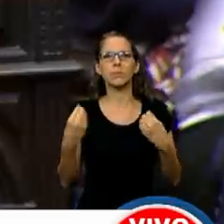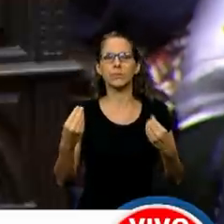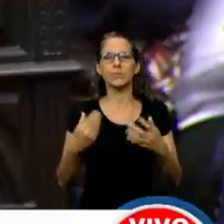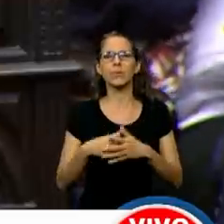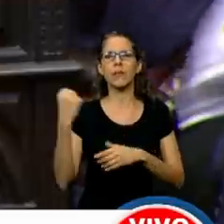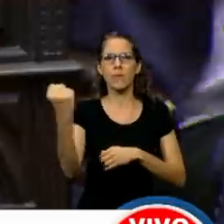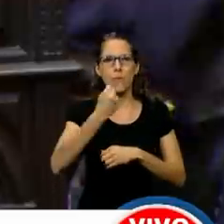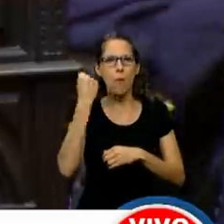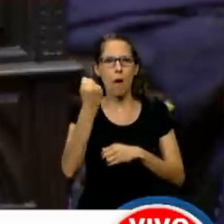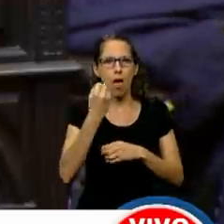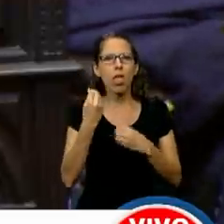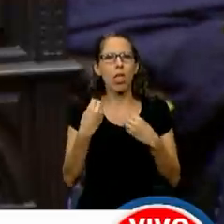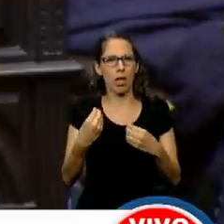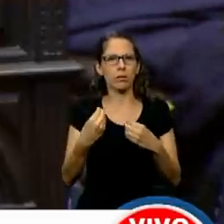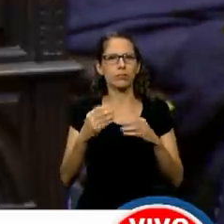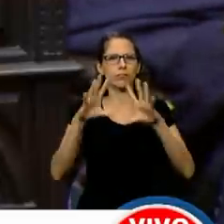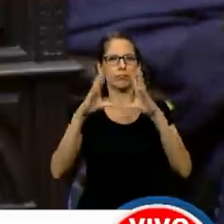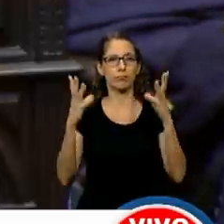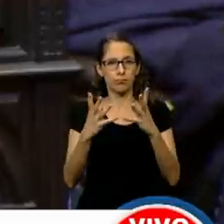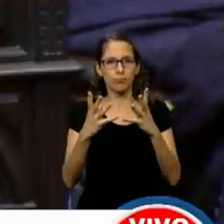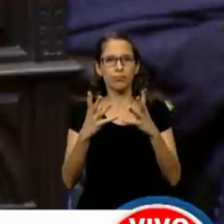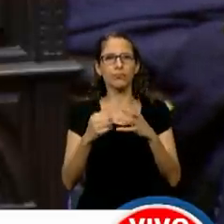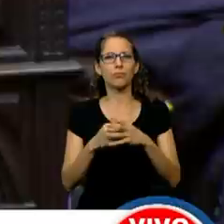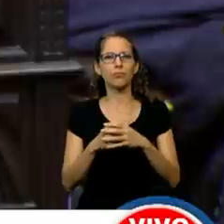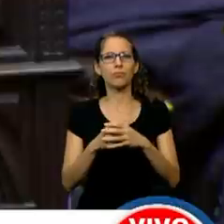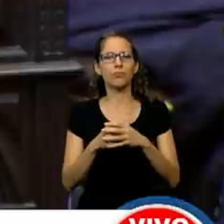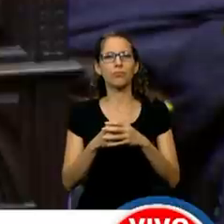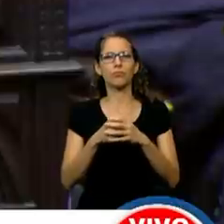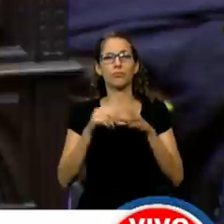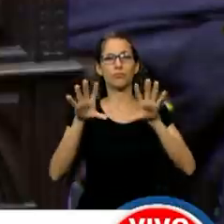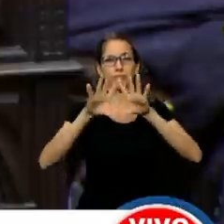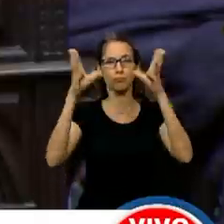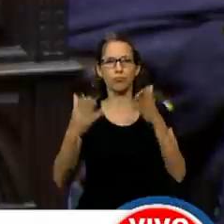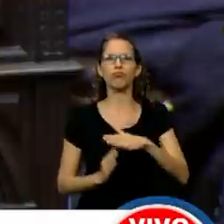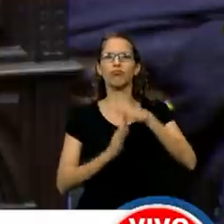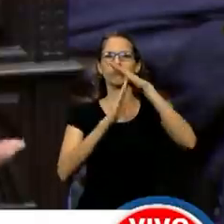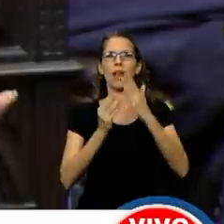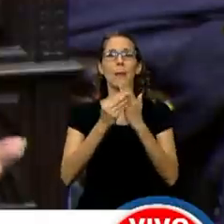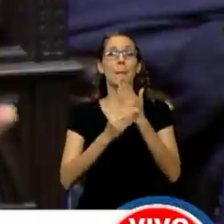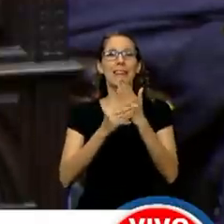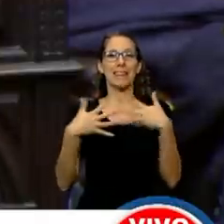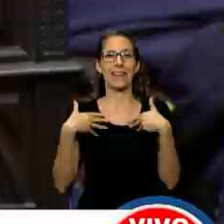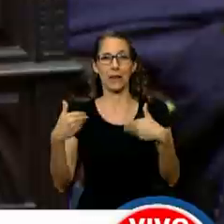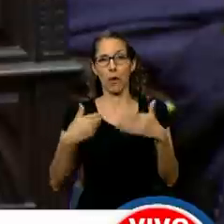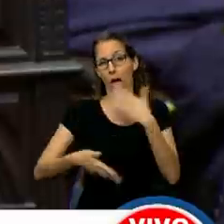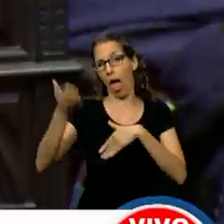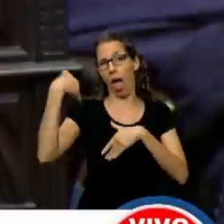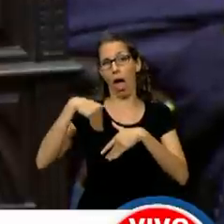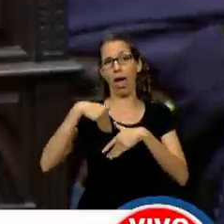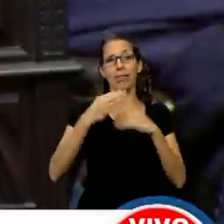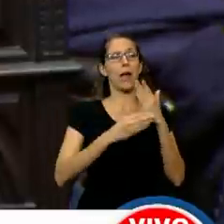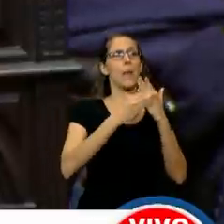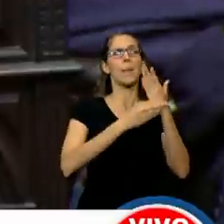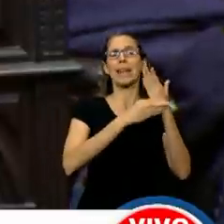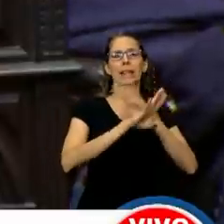tiene la rectoría del ministerio de salud luego de que ha sido degradada secretaria